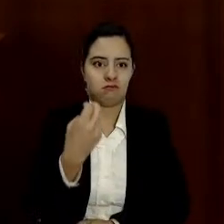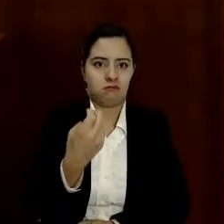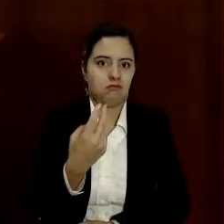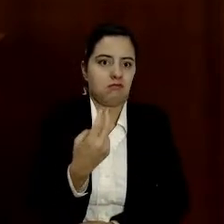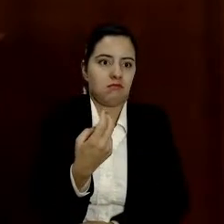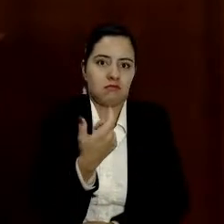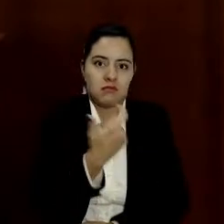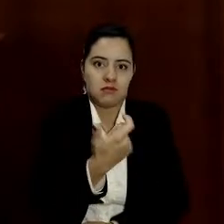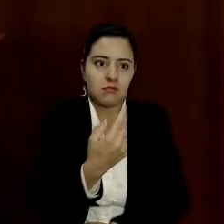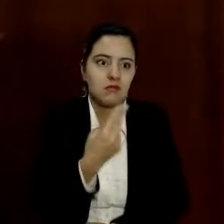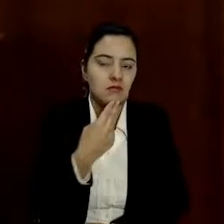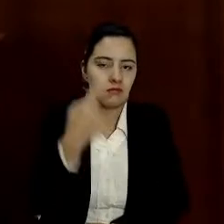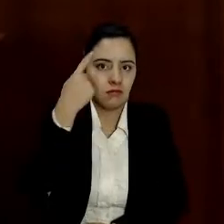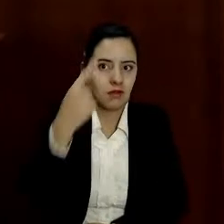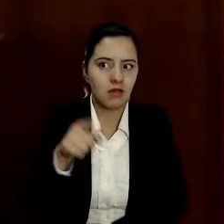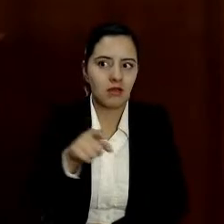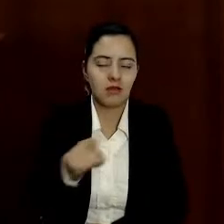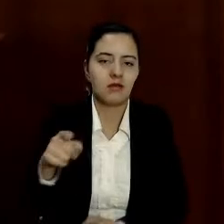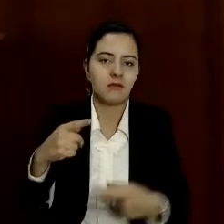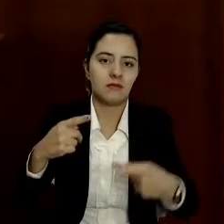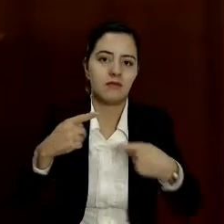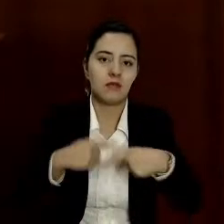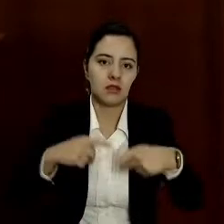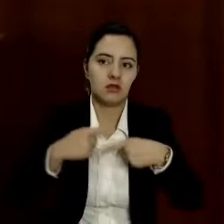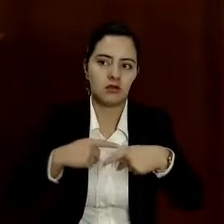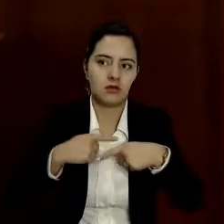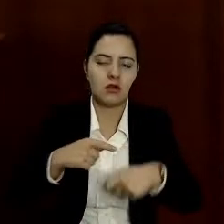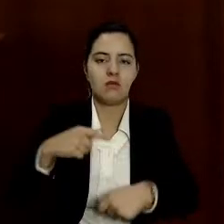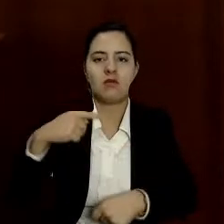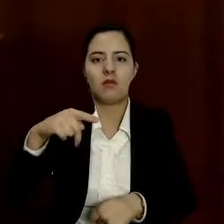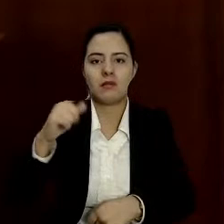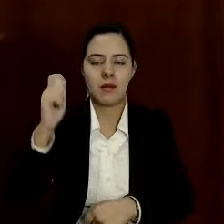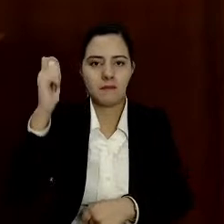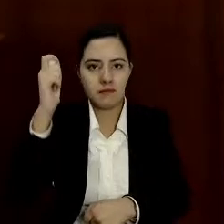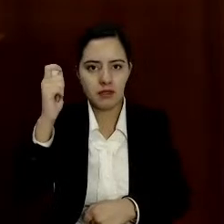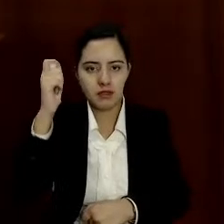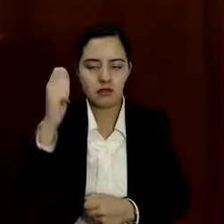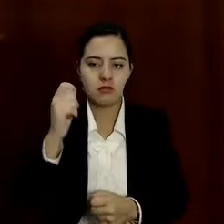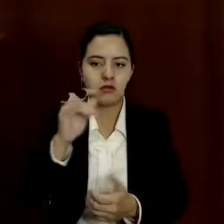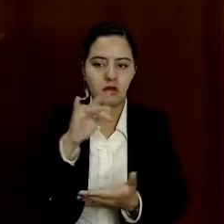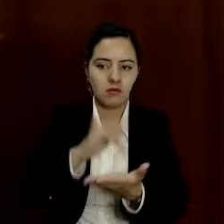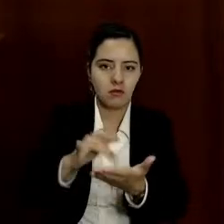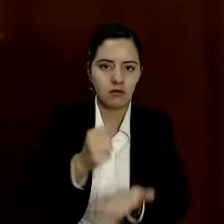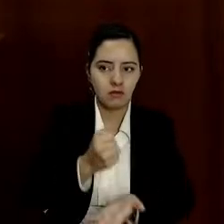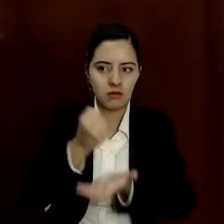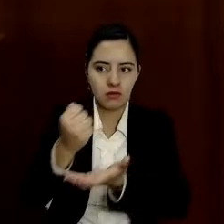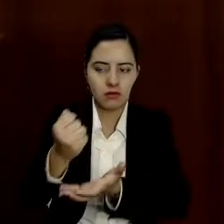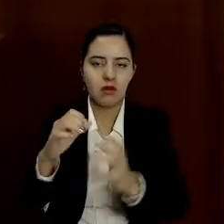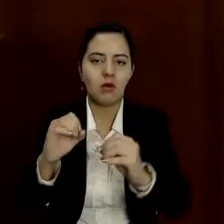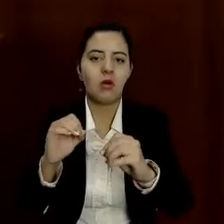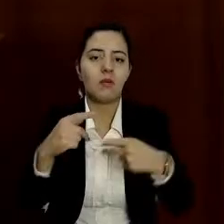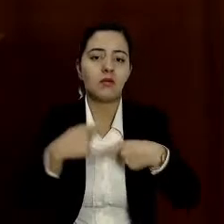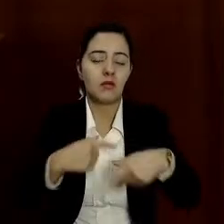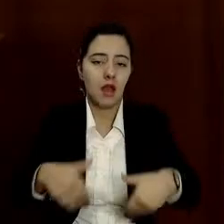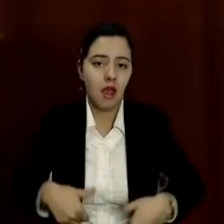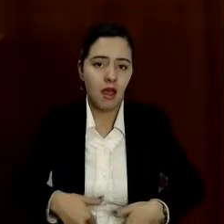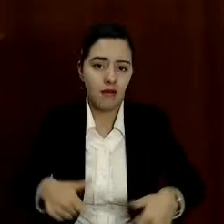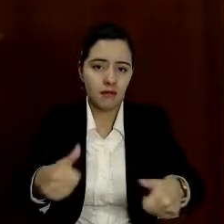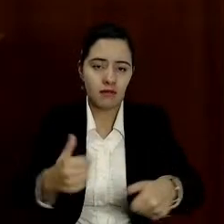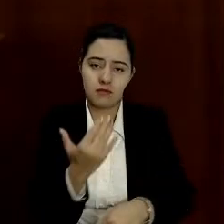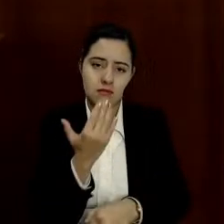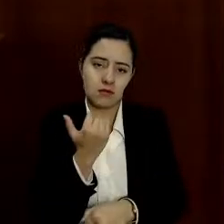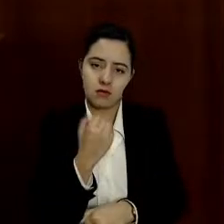la inclusión de adultos mayores a esquemas de pensión, a la Cruzada Nacional contra el Hambre, para favorecer a los